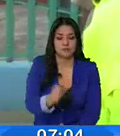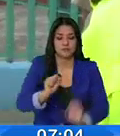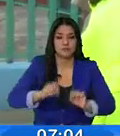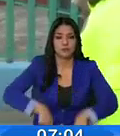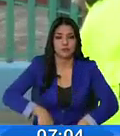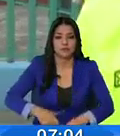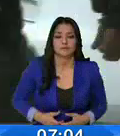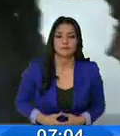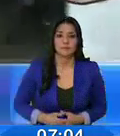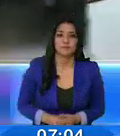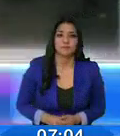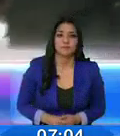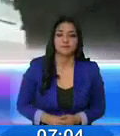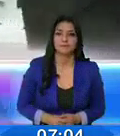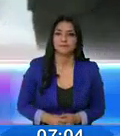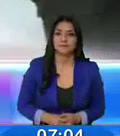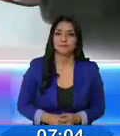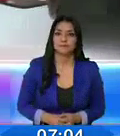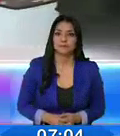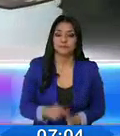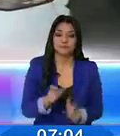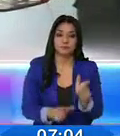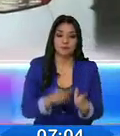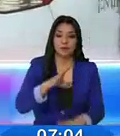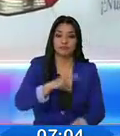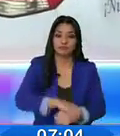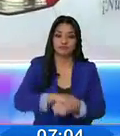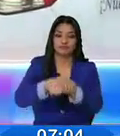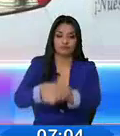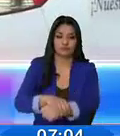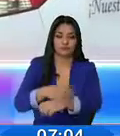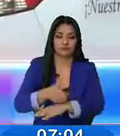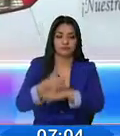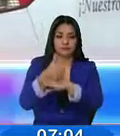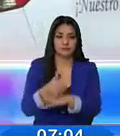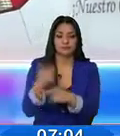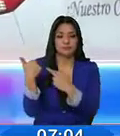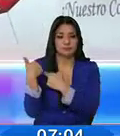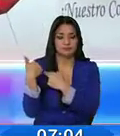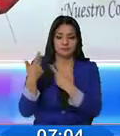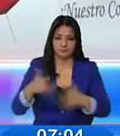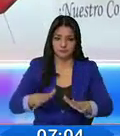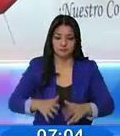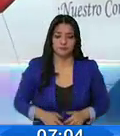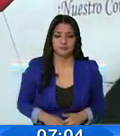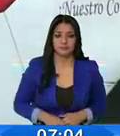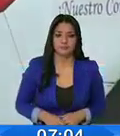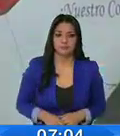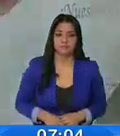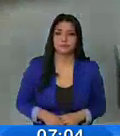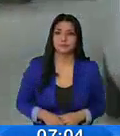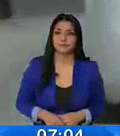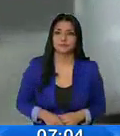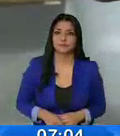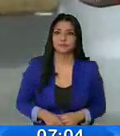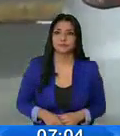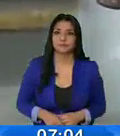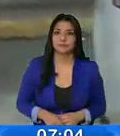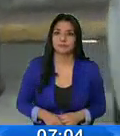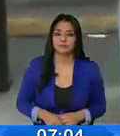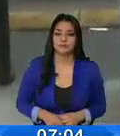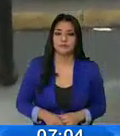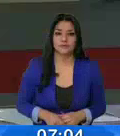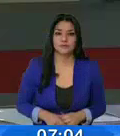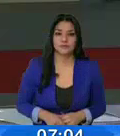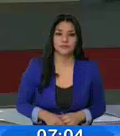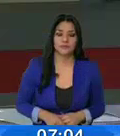de servicio público. Los detenidos fueron puestos a órdenes de la autoridad competente. Informó Priscila